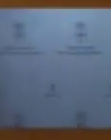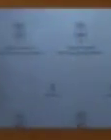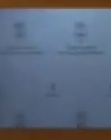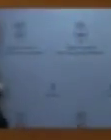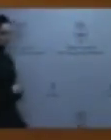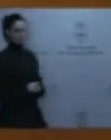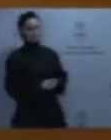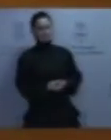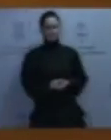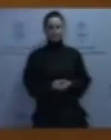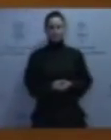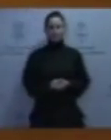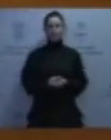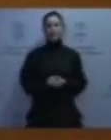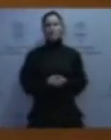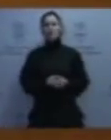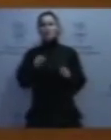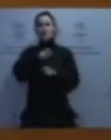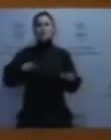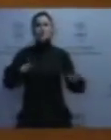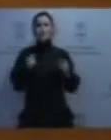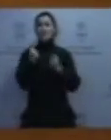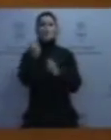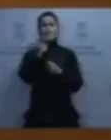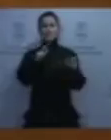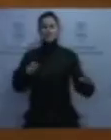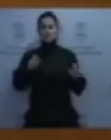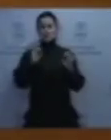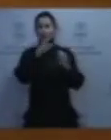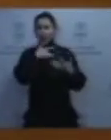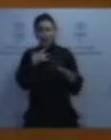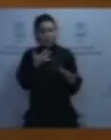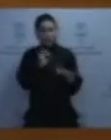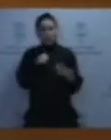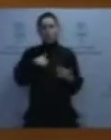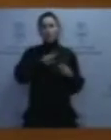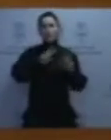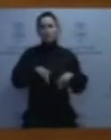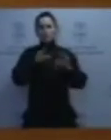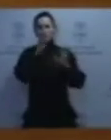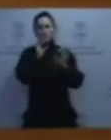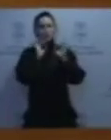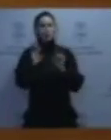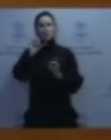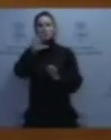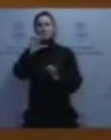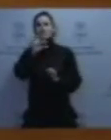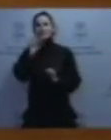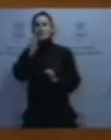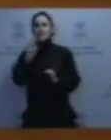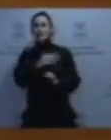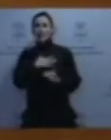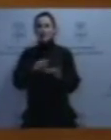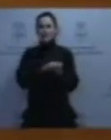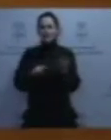Para estos 1000 aspirantes, ahora o nunca. La propia Consellería y el SESPA mostraronse partidarios de eliminar esta parte de la prueba en